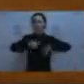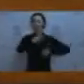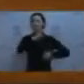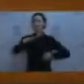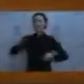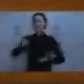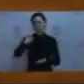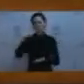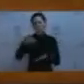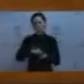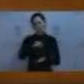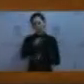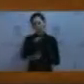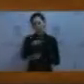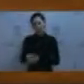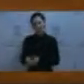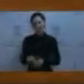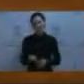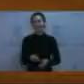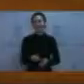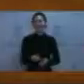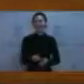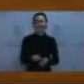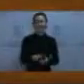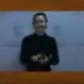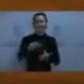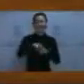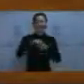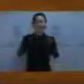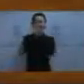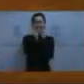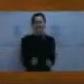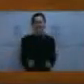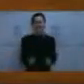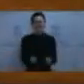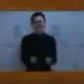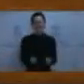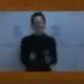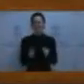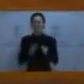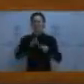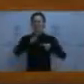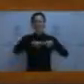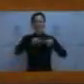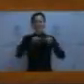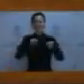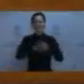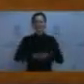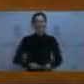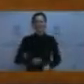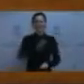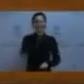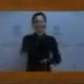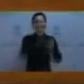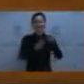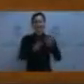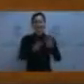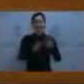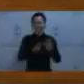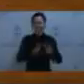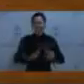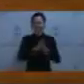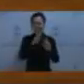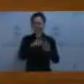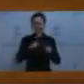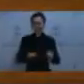200.000 euros, que es dentro del presupuesto del Principado de Asturias para esas 39 parroquias.